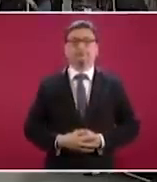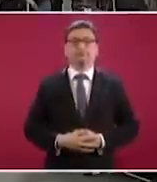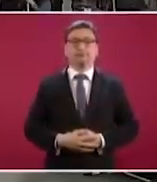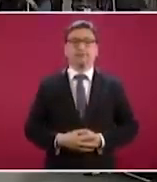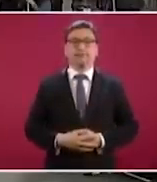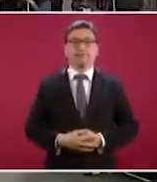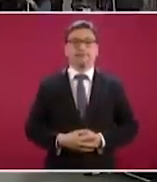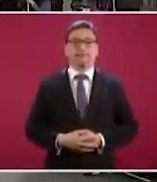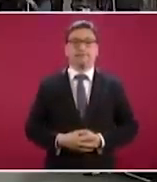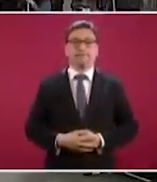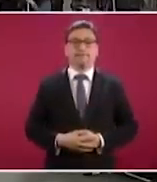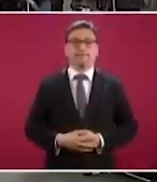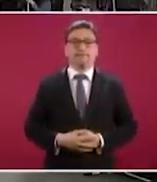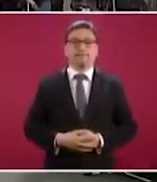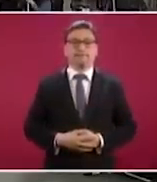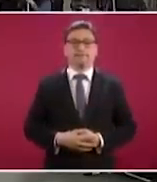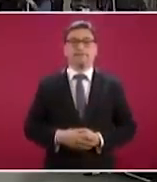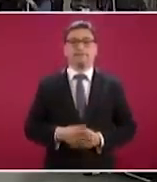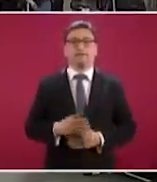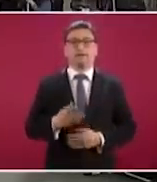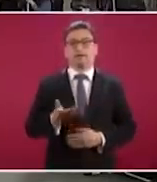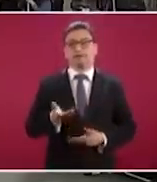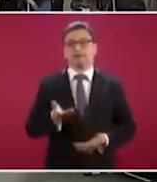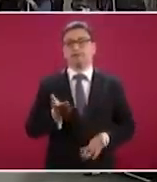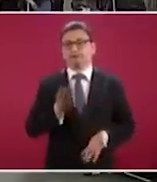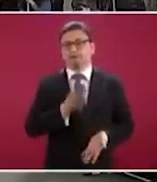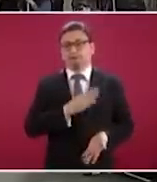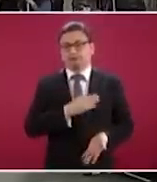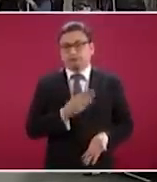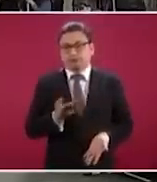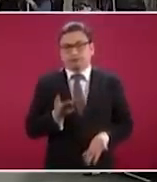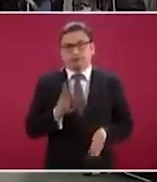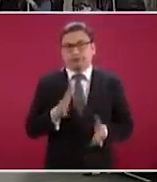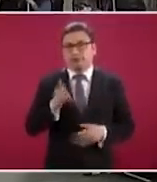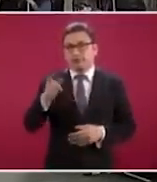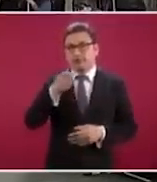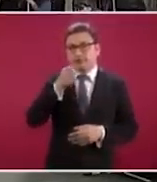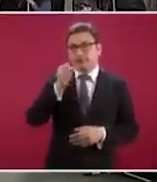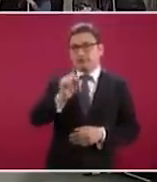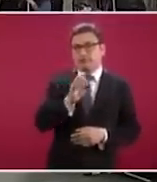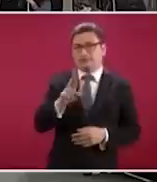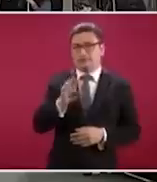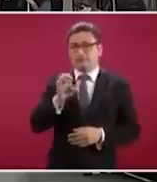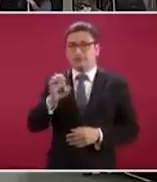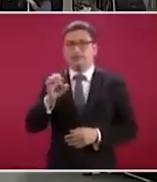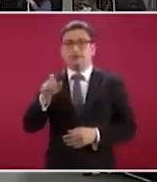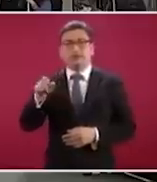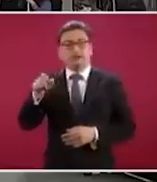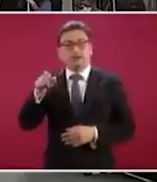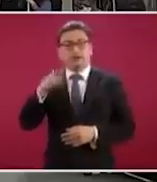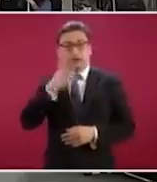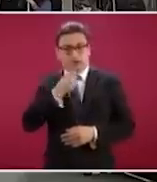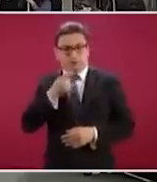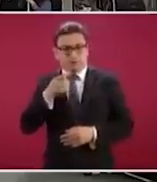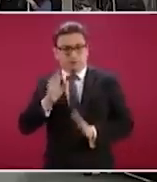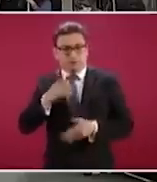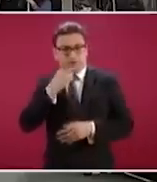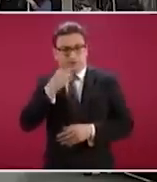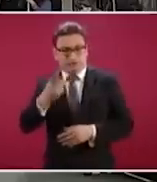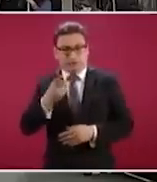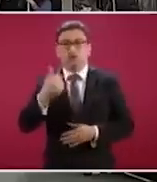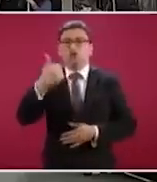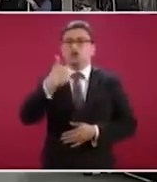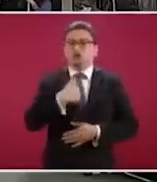Bueno, ya lo informó el secretario de Relaciones Exteriores. Yo